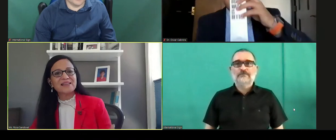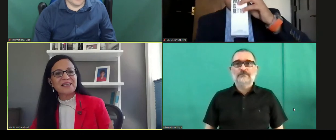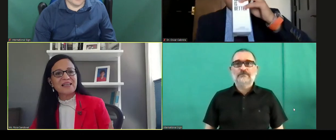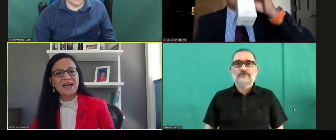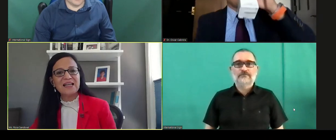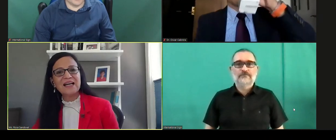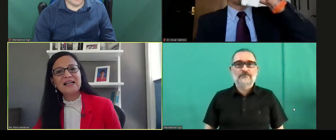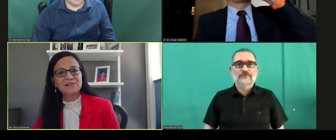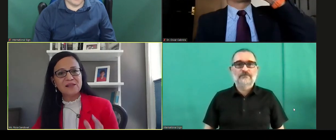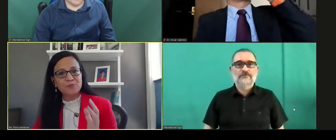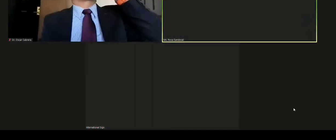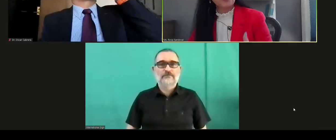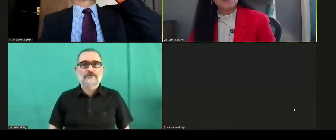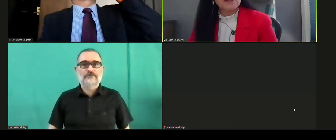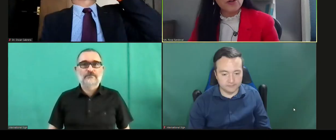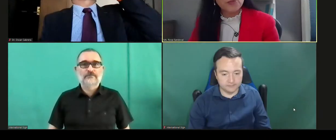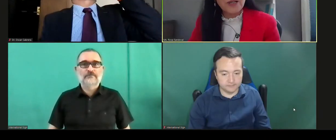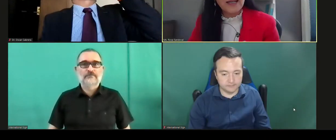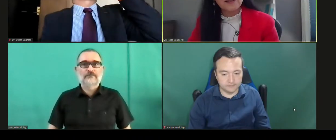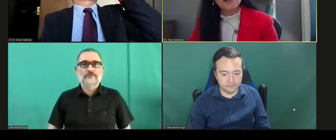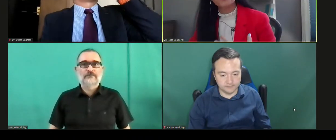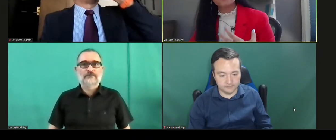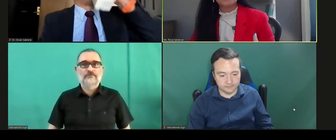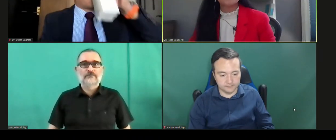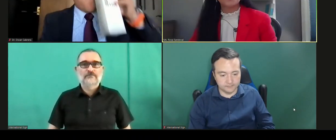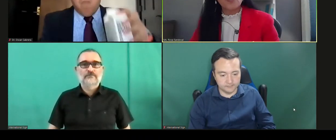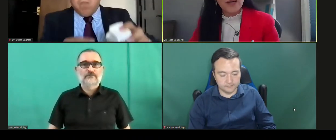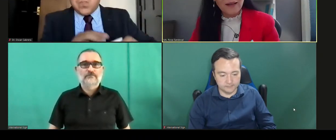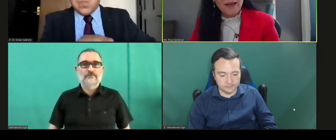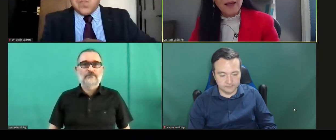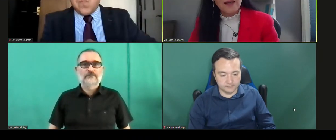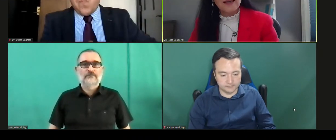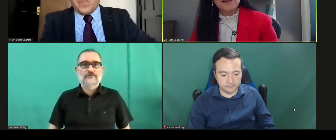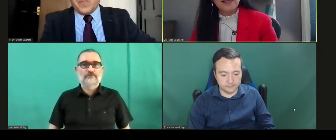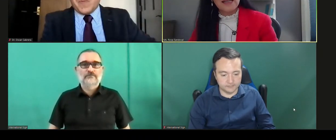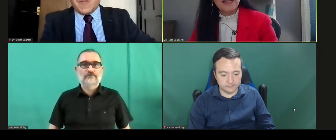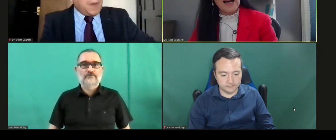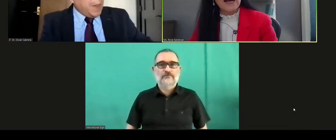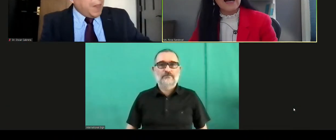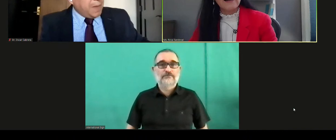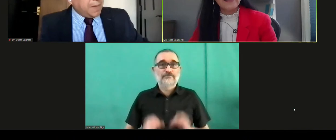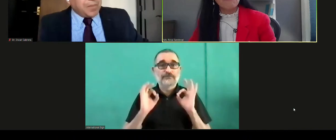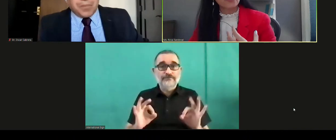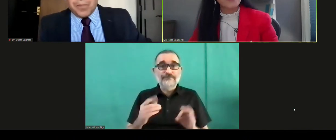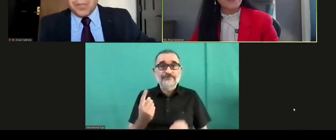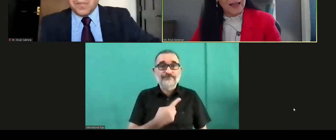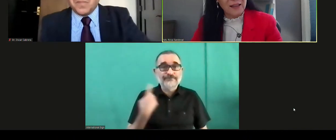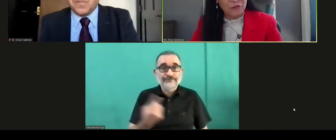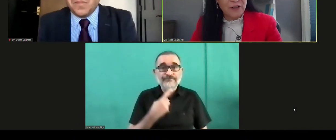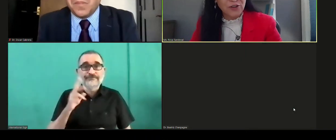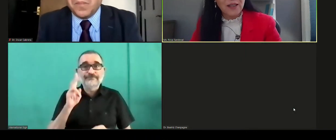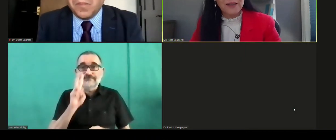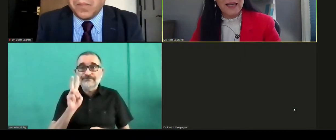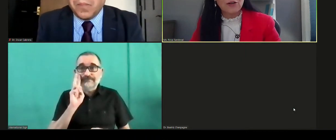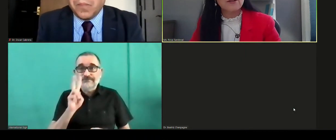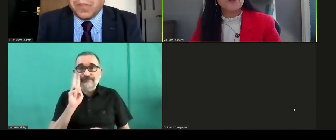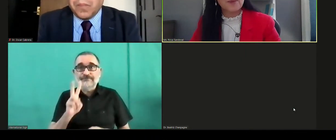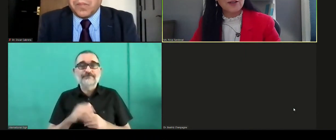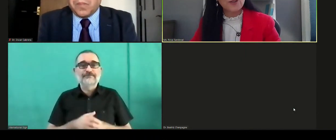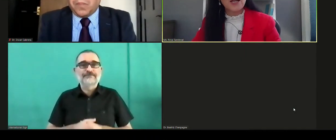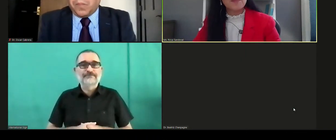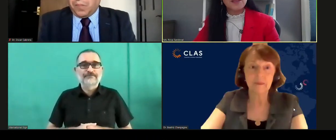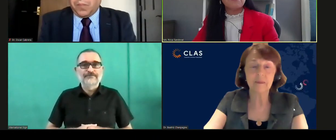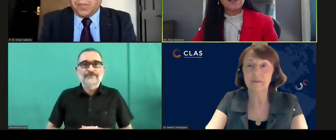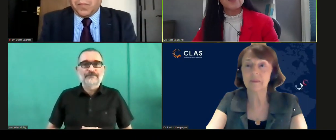nuestra estrategia legal desde el punto de vista de salud pública desde el punto de vista de promover este la el abordaje de los factores de riesgo de